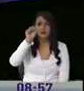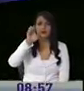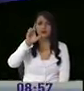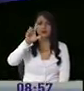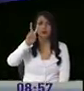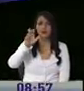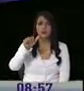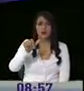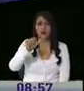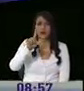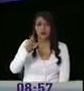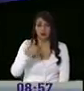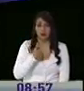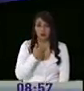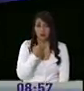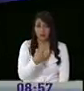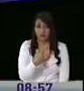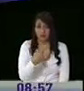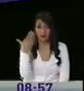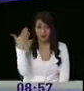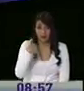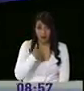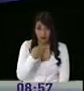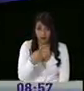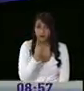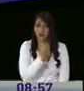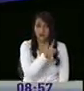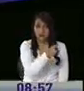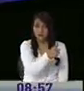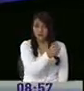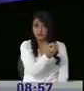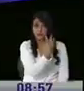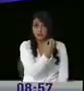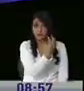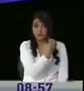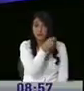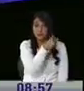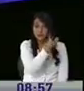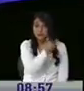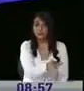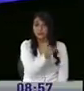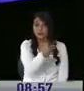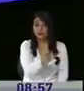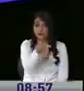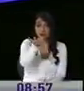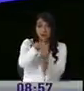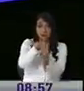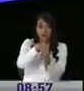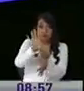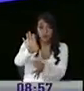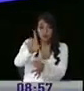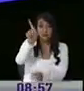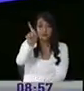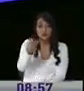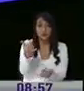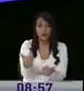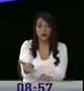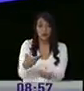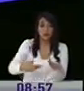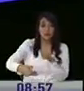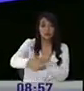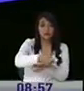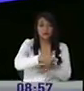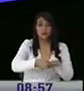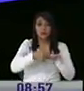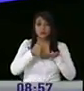lo decimos nosotros alcalde jacome es su población es su gente la gente que votó por usted que necesita ahora la ayuda